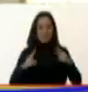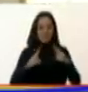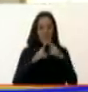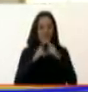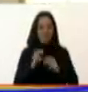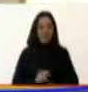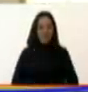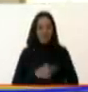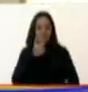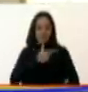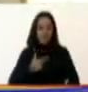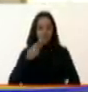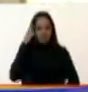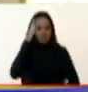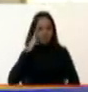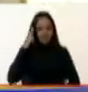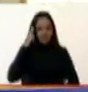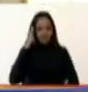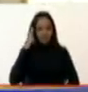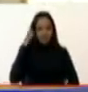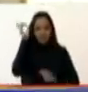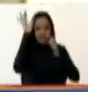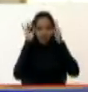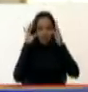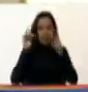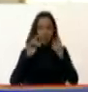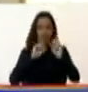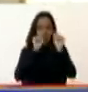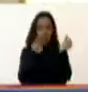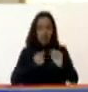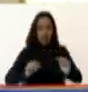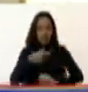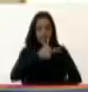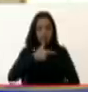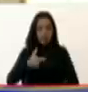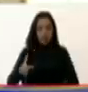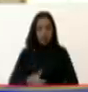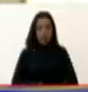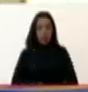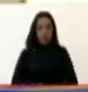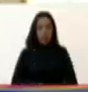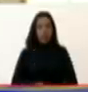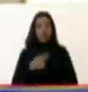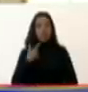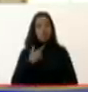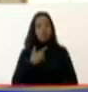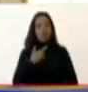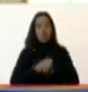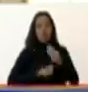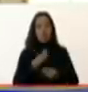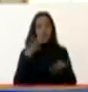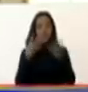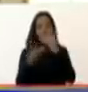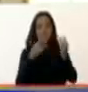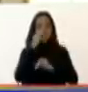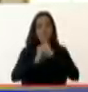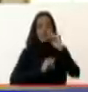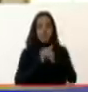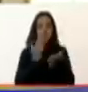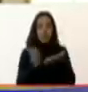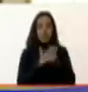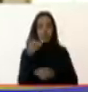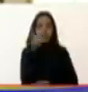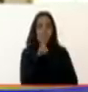con intelectuales, creadores y artistas en el marco de la Feria Internacional del Libro de Venezuela,